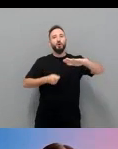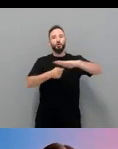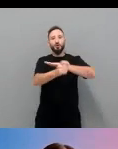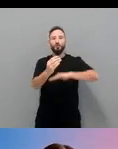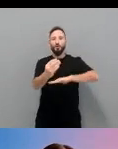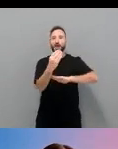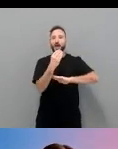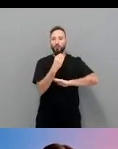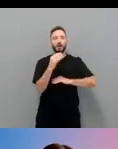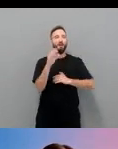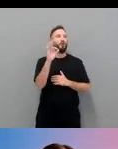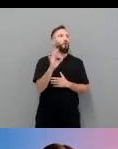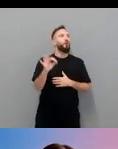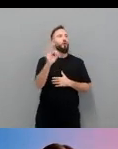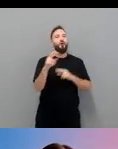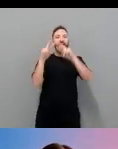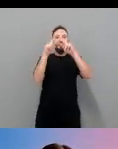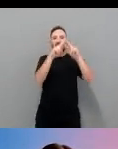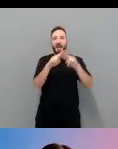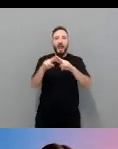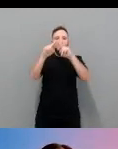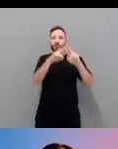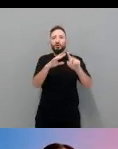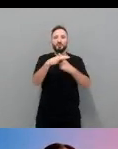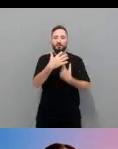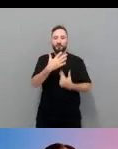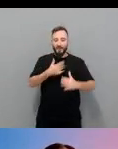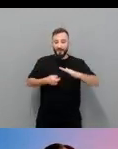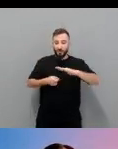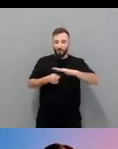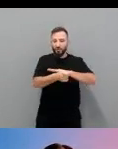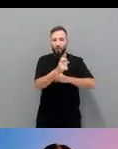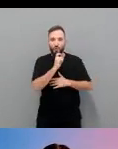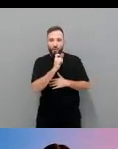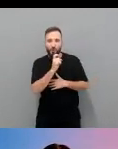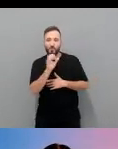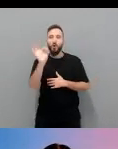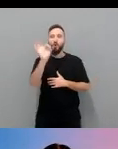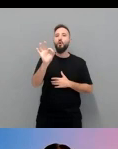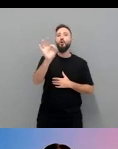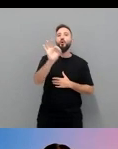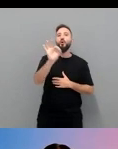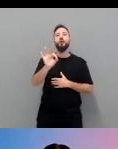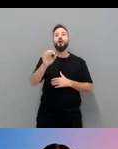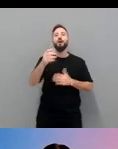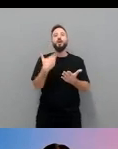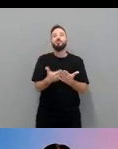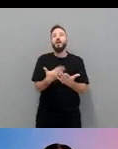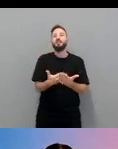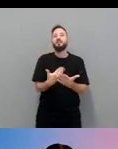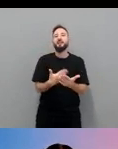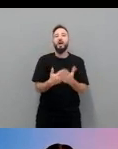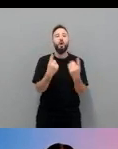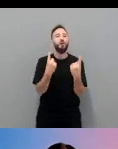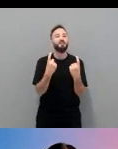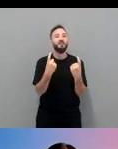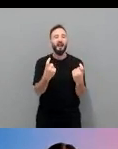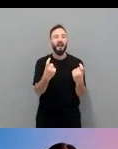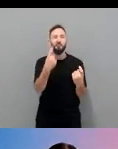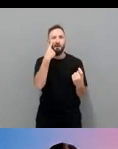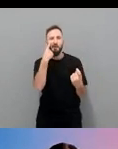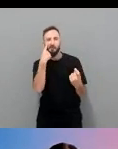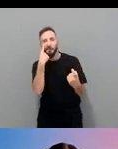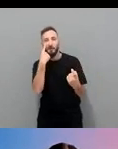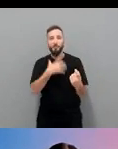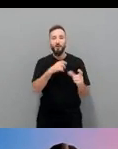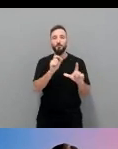a la revisión del estado de mi solicitud o algún tipo de certificado que necesito y que en un clic